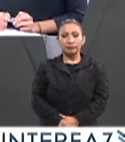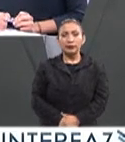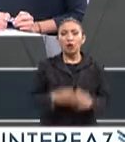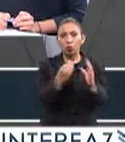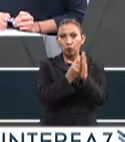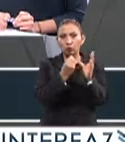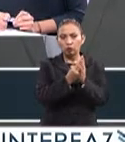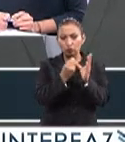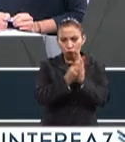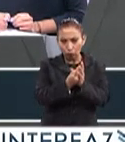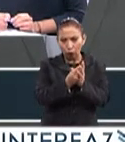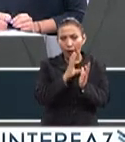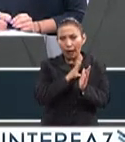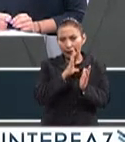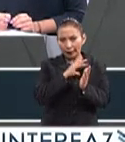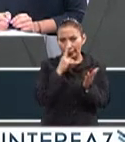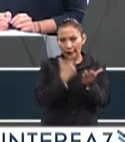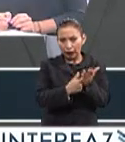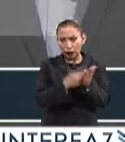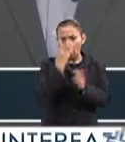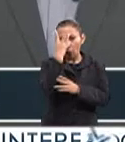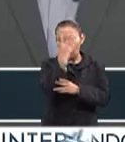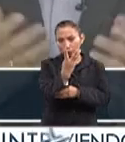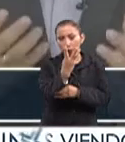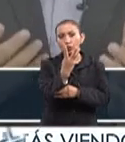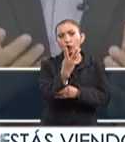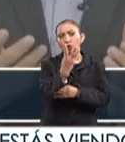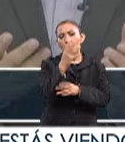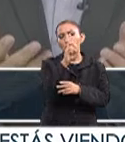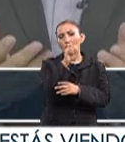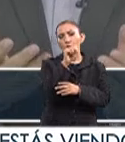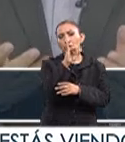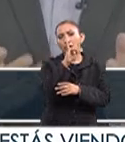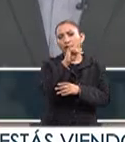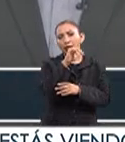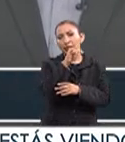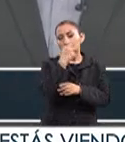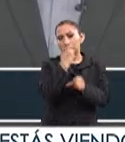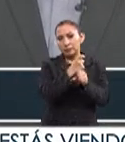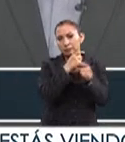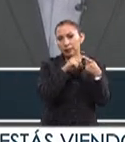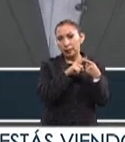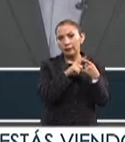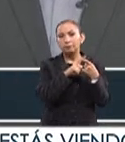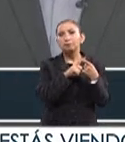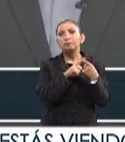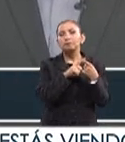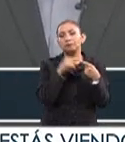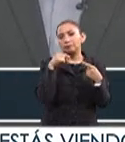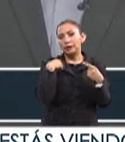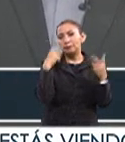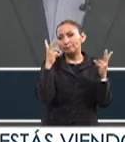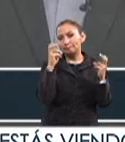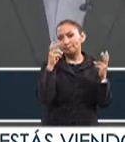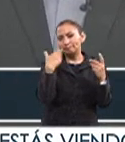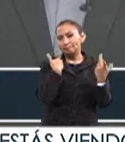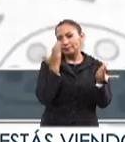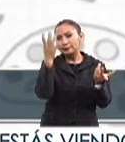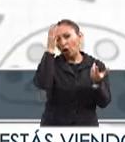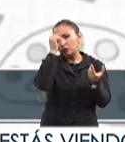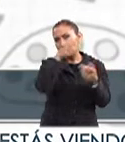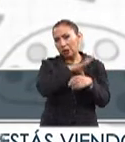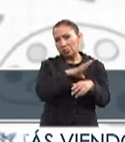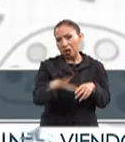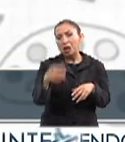El curso está constituido en 4 unidades. En la primera unidad, lo que trabajamos son los